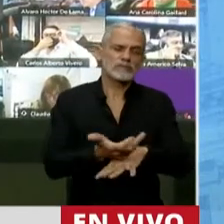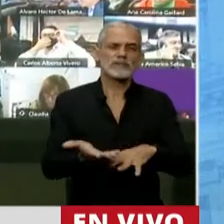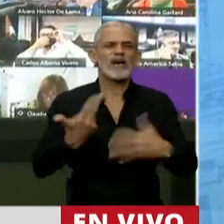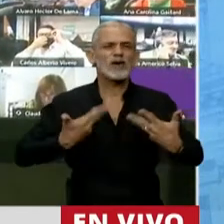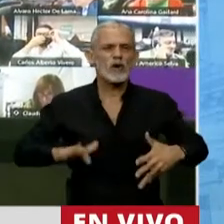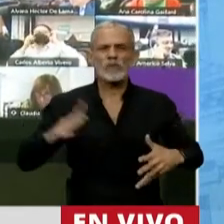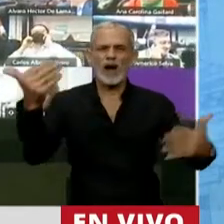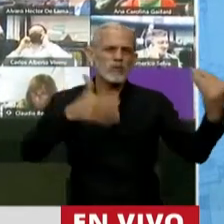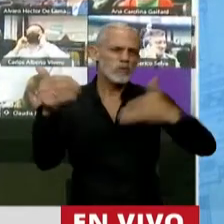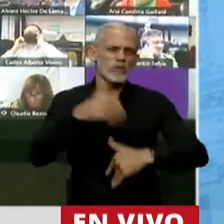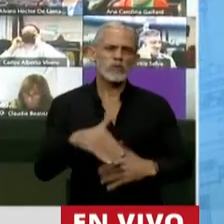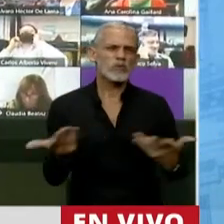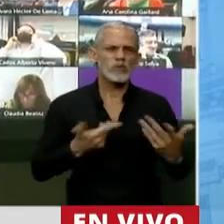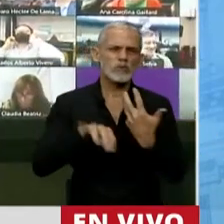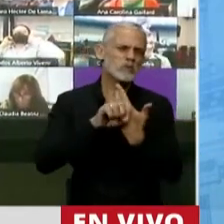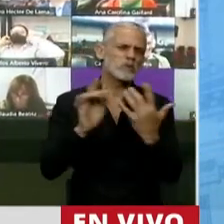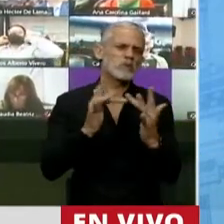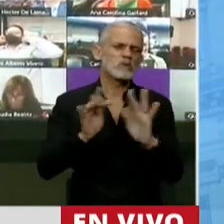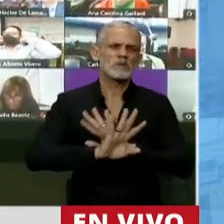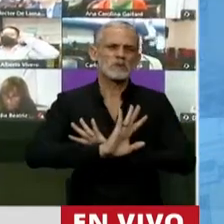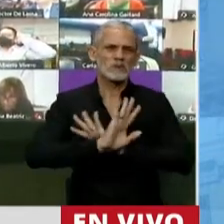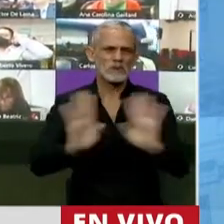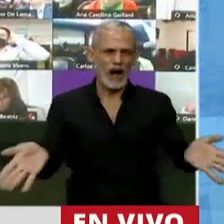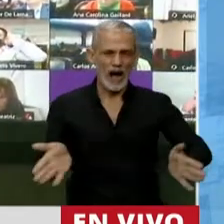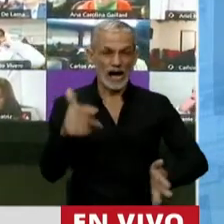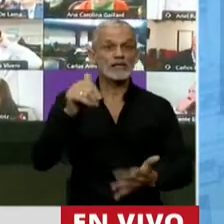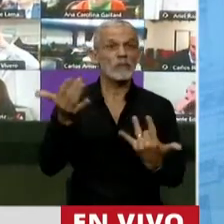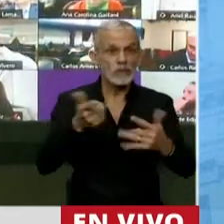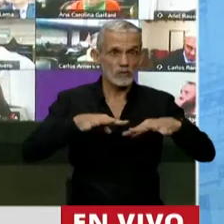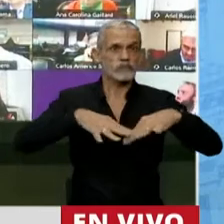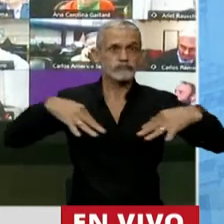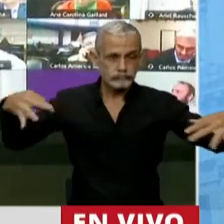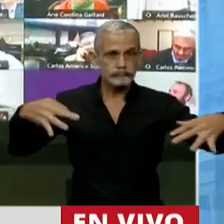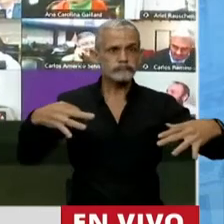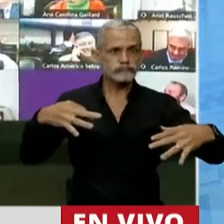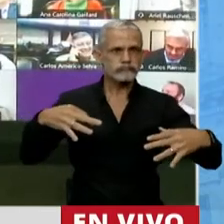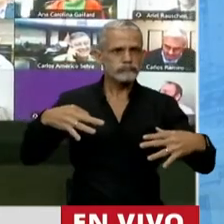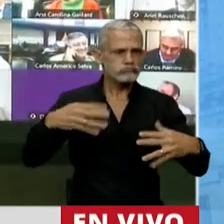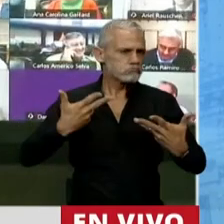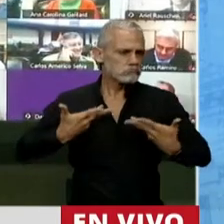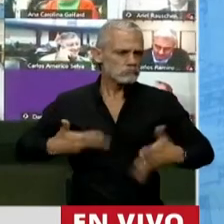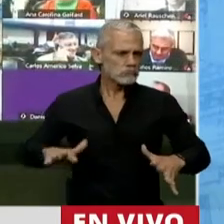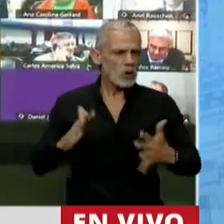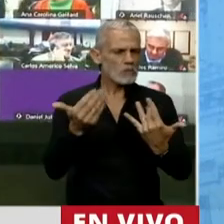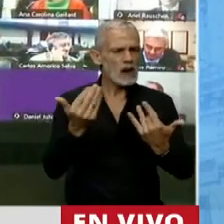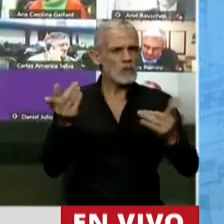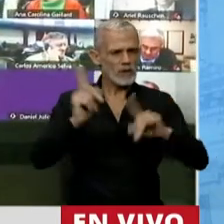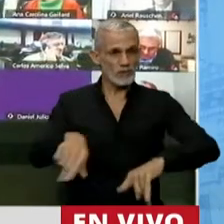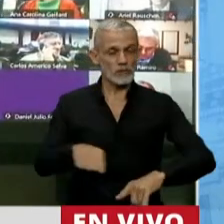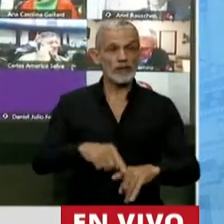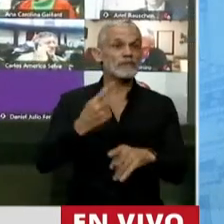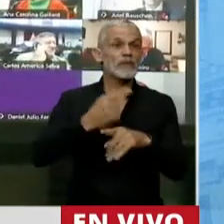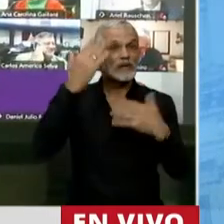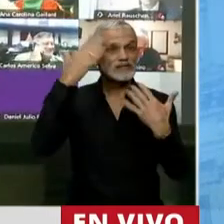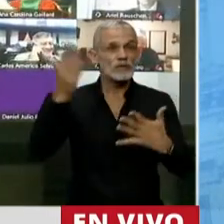normales. Creo que ya estamos en forma de poder tener una Cámara que actúe con total normalidad. Segundo, saludar a